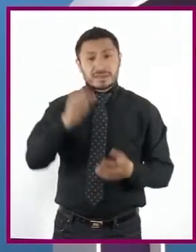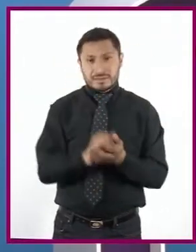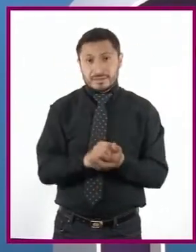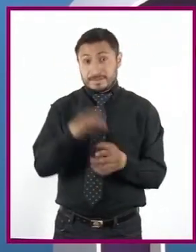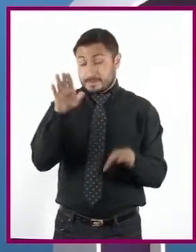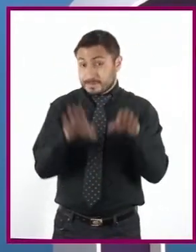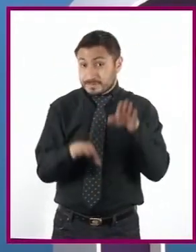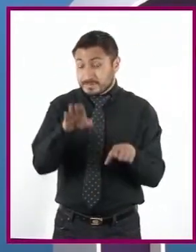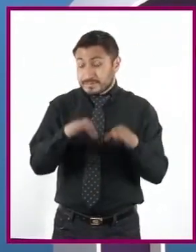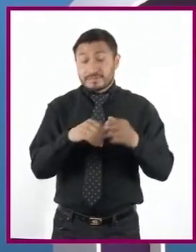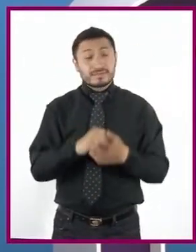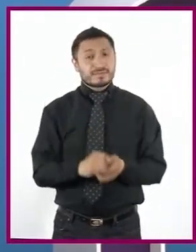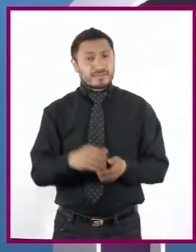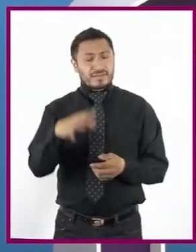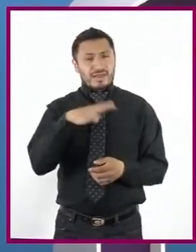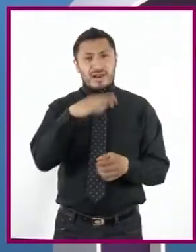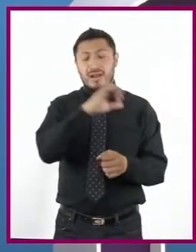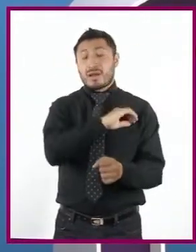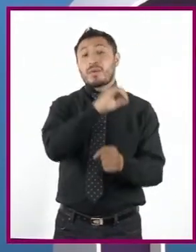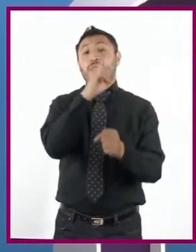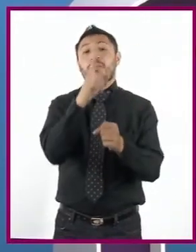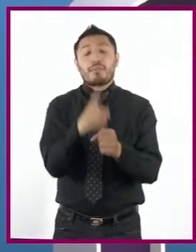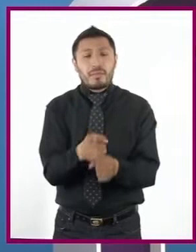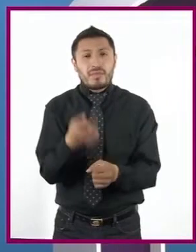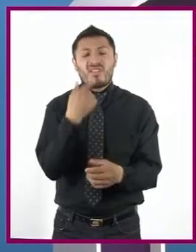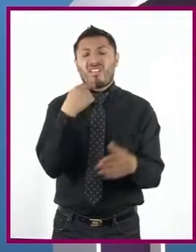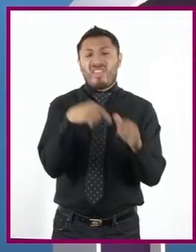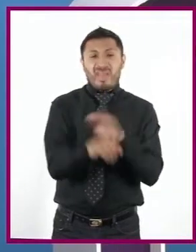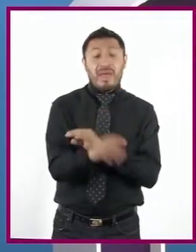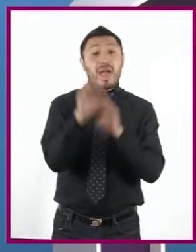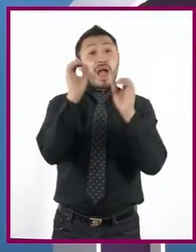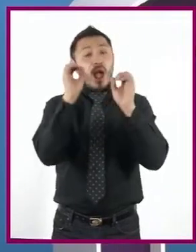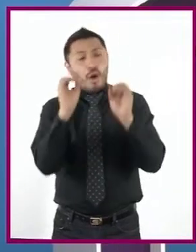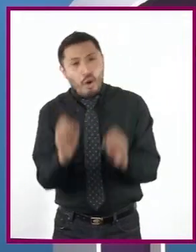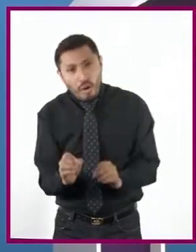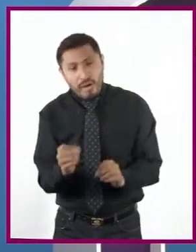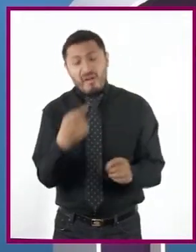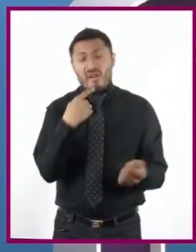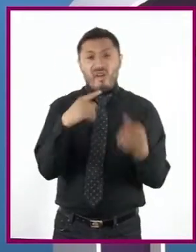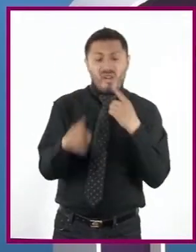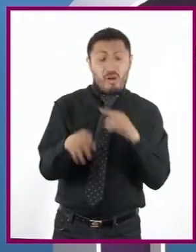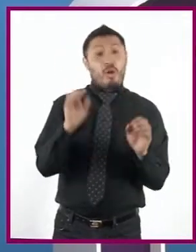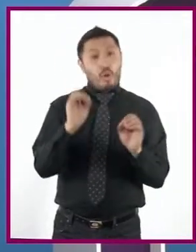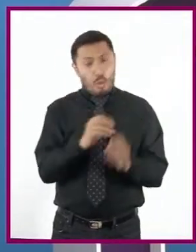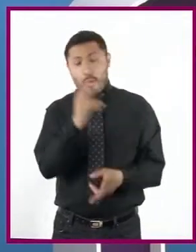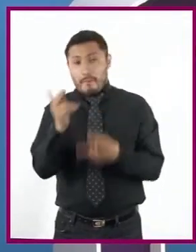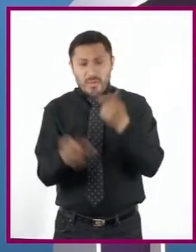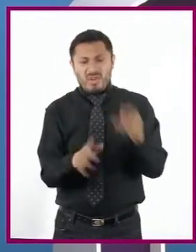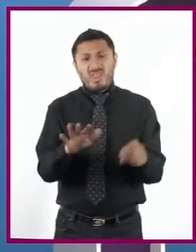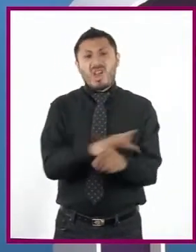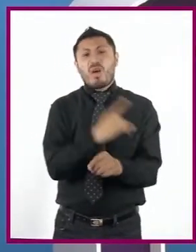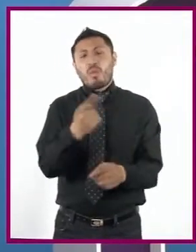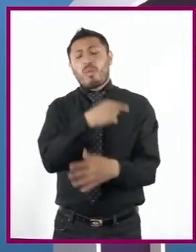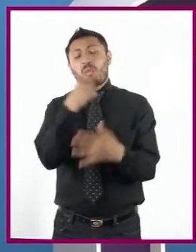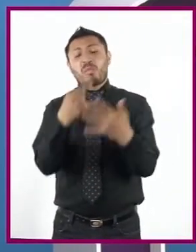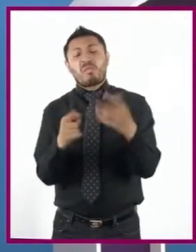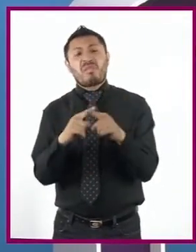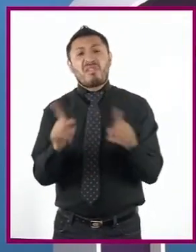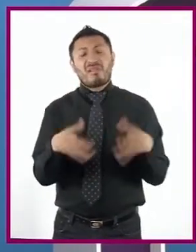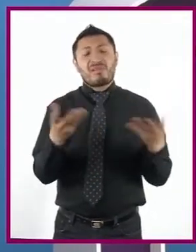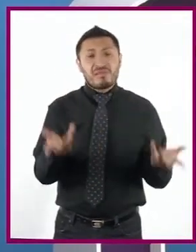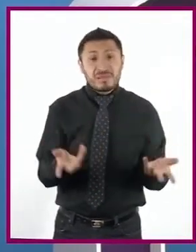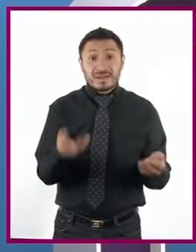algunas ocasiones tenemos la oportunidad de quejarnos o preguntar el porqué de tales diferencias y